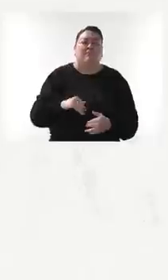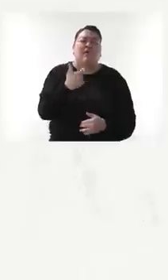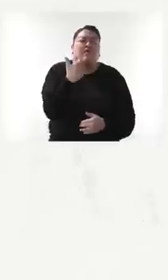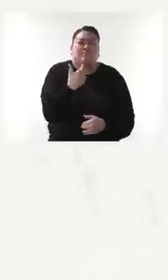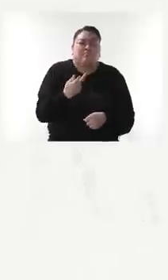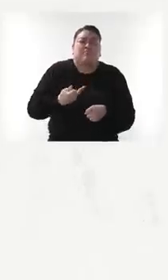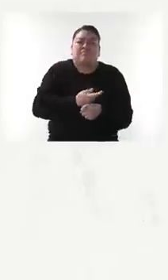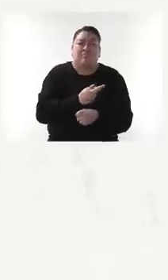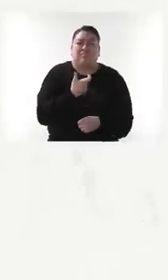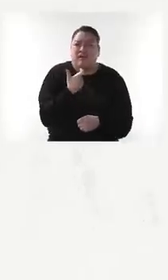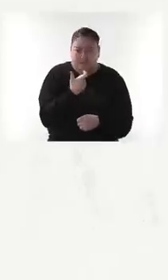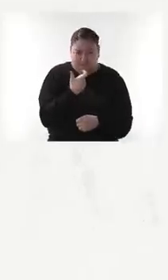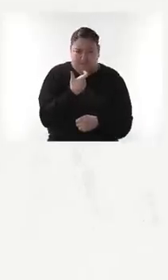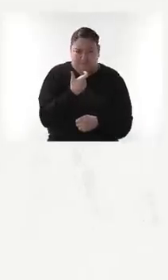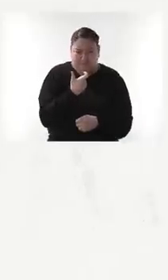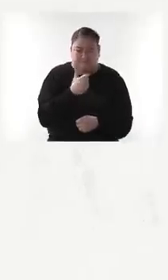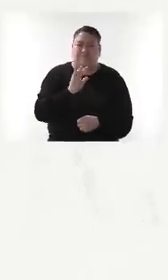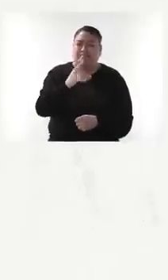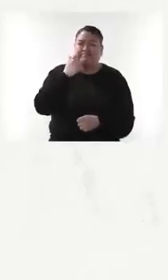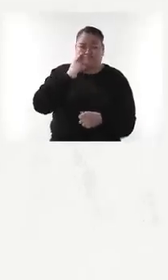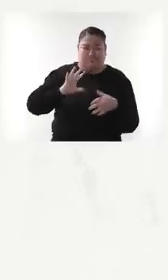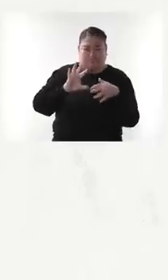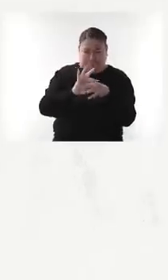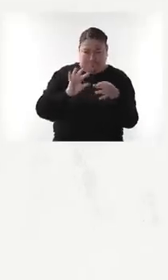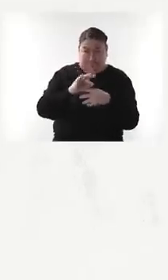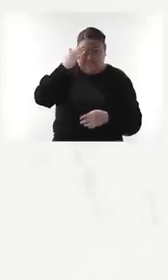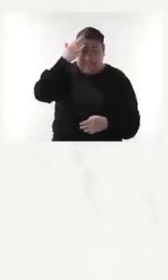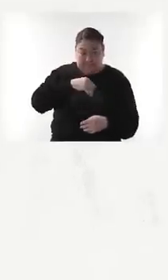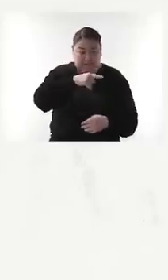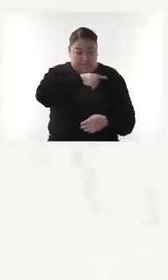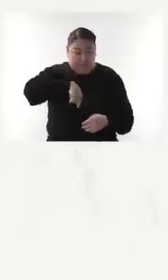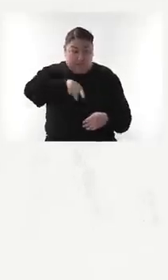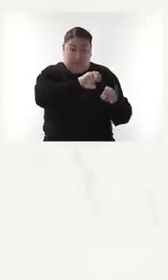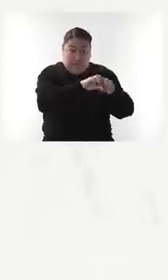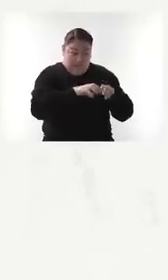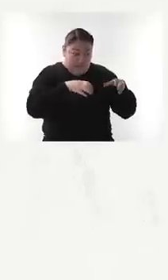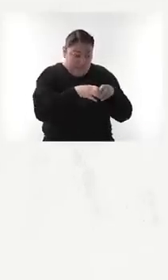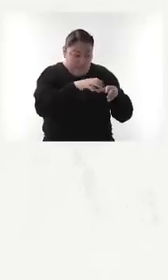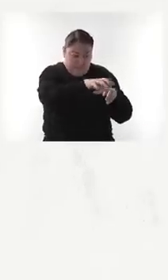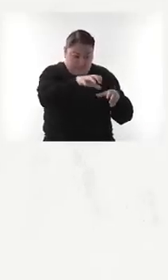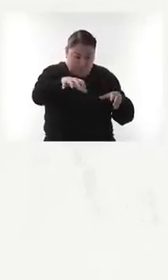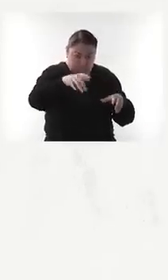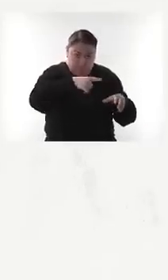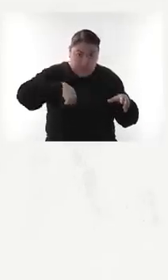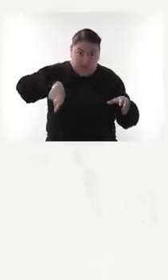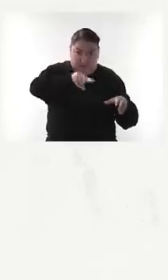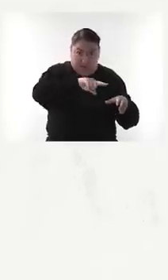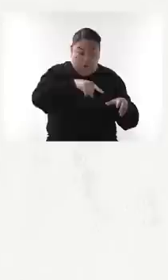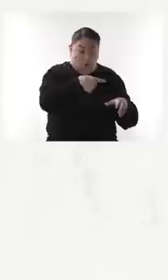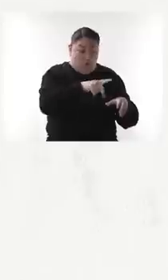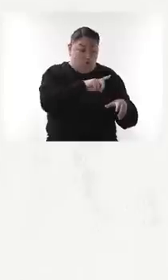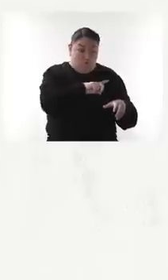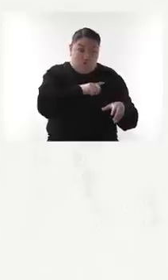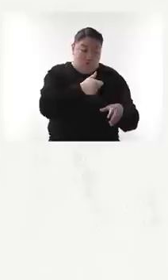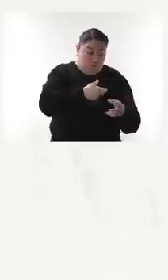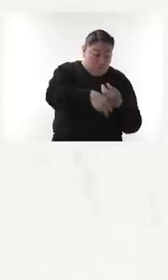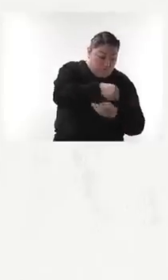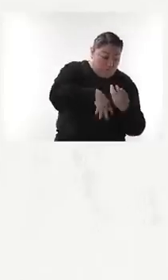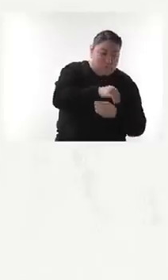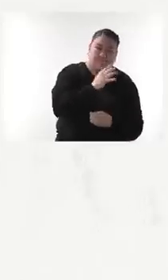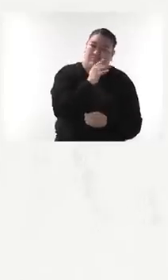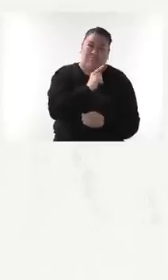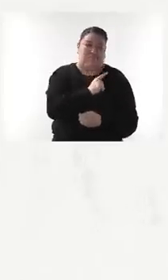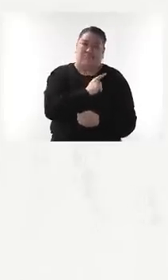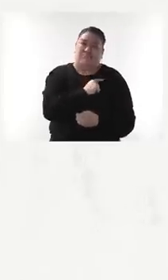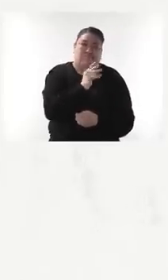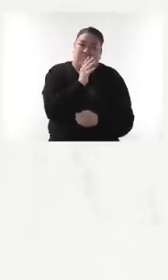vemos en control económico? Que la mayoría de los equipos no son financieramente sustentables, que